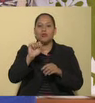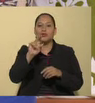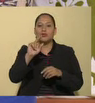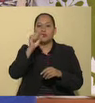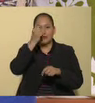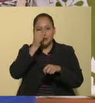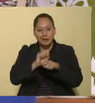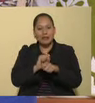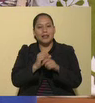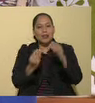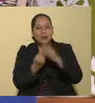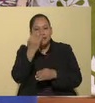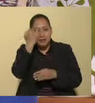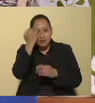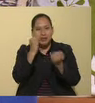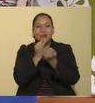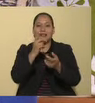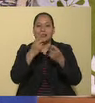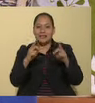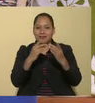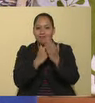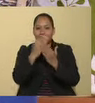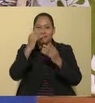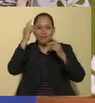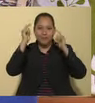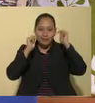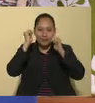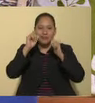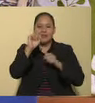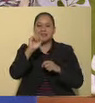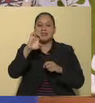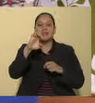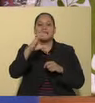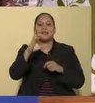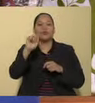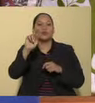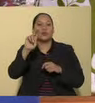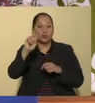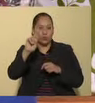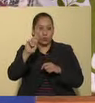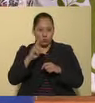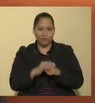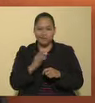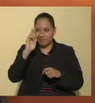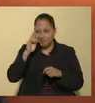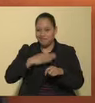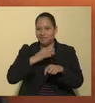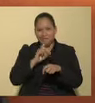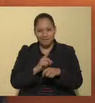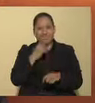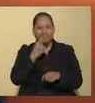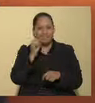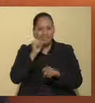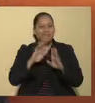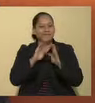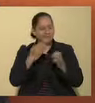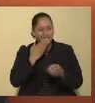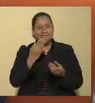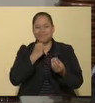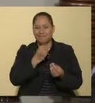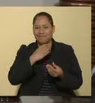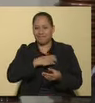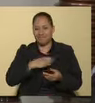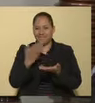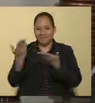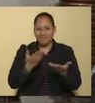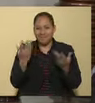de Innovación y Desarrollo Turístico de Sectur. Hola, muy buenos días, ¿cómo están? Buenos días, Pati, ¿qué tal? Pues muy bien, muy contentos de que estén